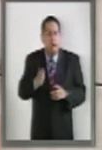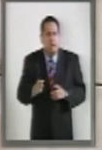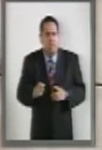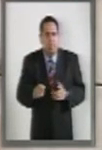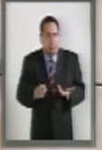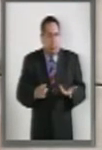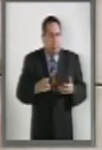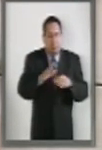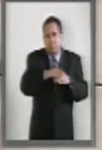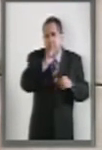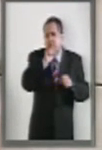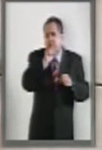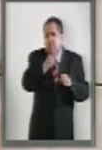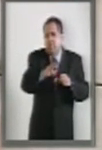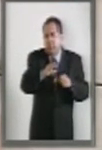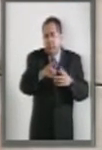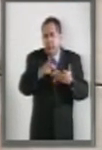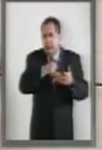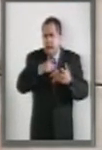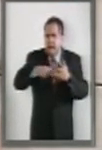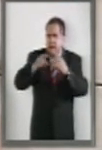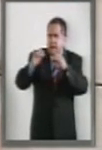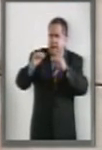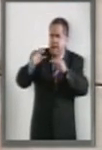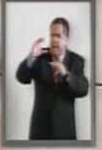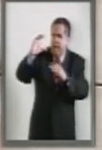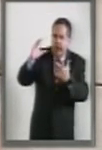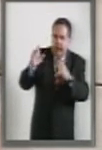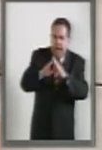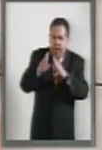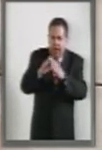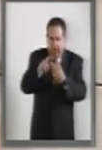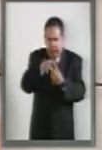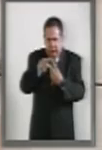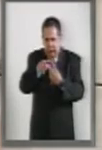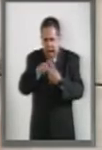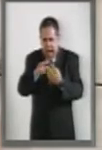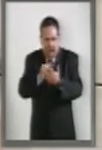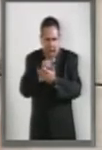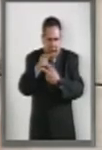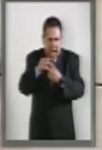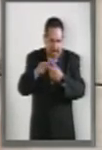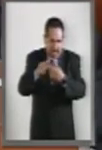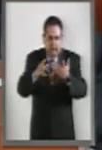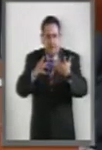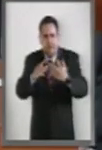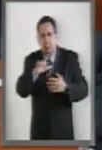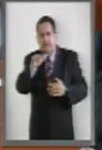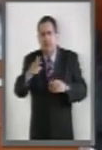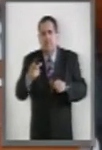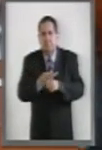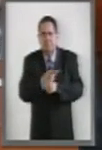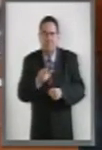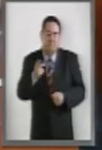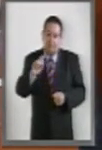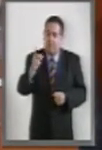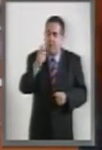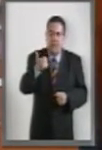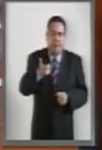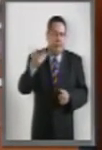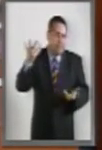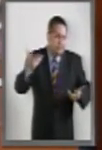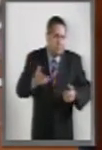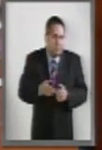esta trayectoria de déficit que acompañaba a las dos decisiones de estímulo. Parte se explica por el tipo de cambio y habría